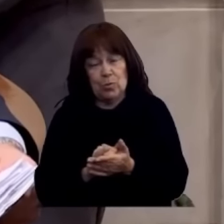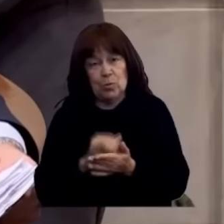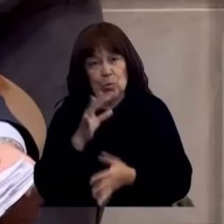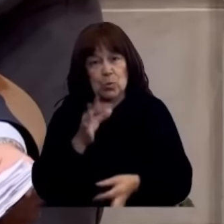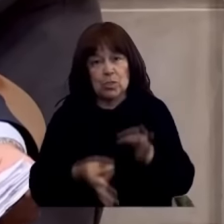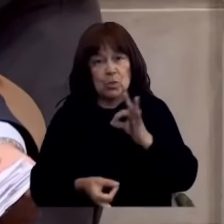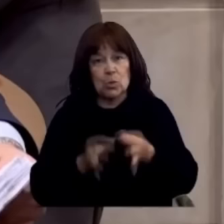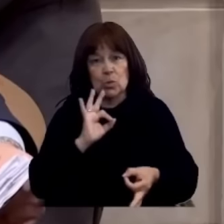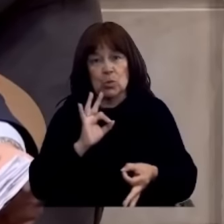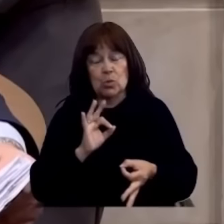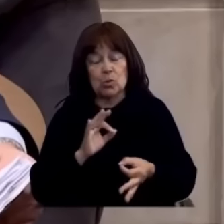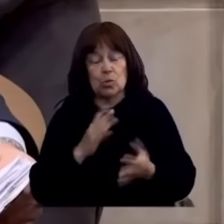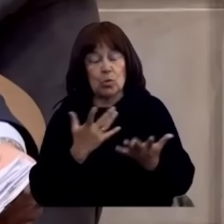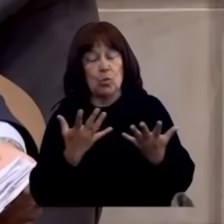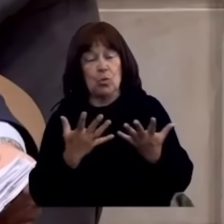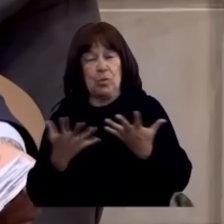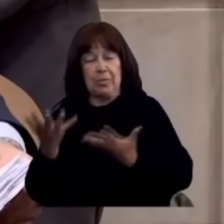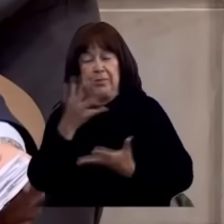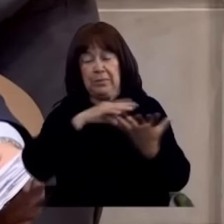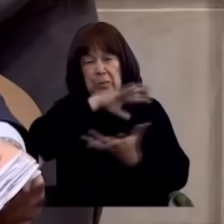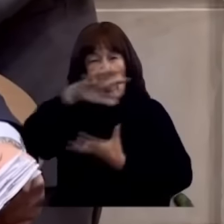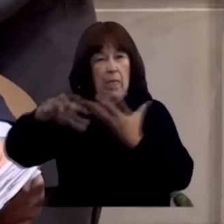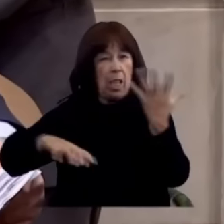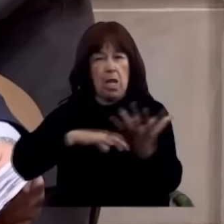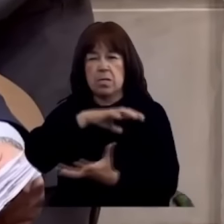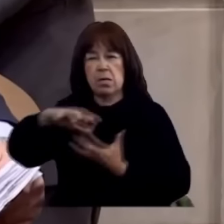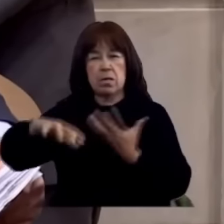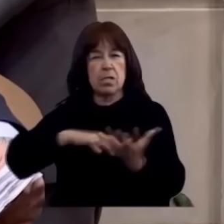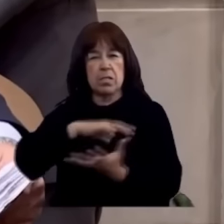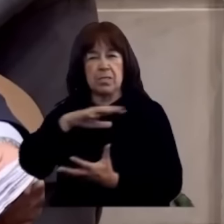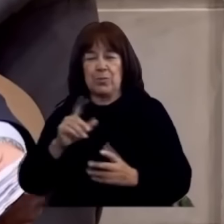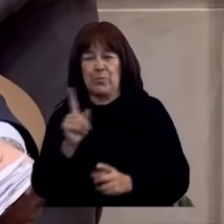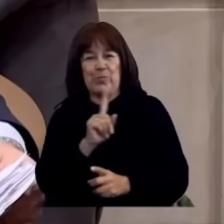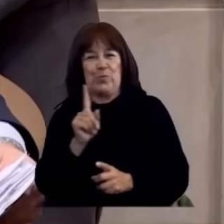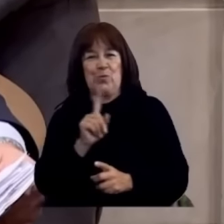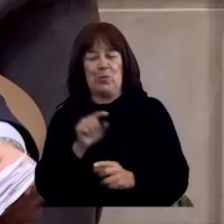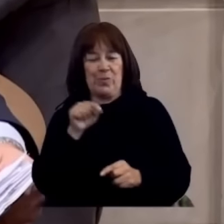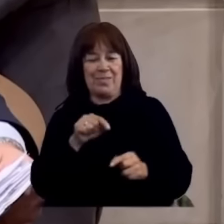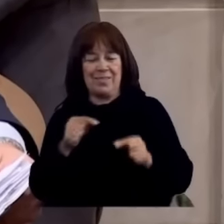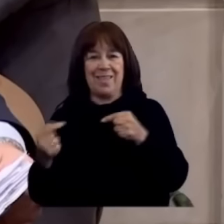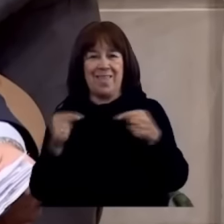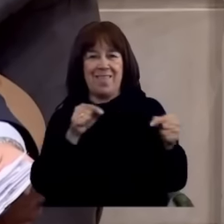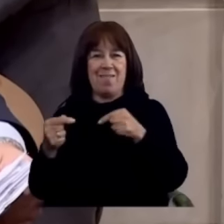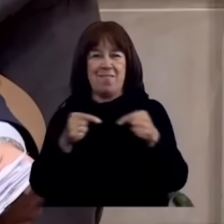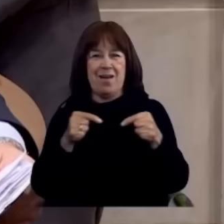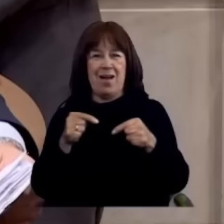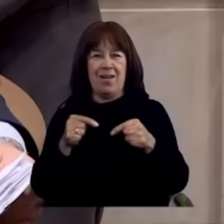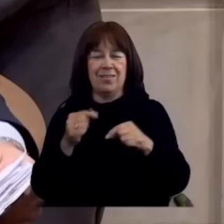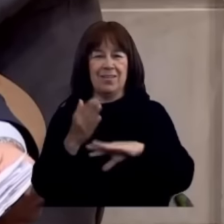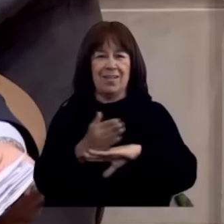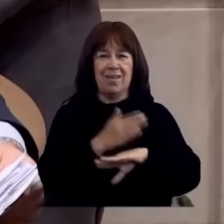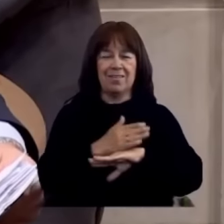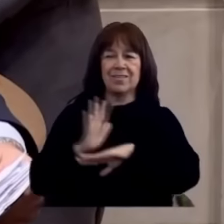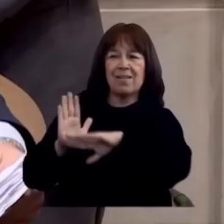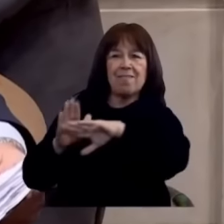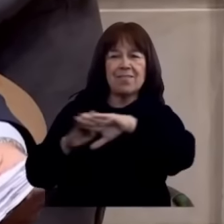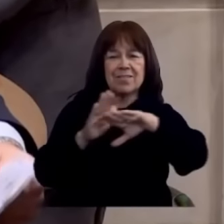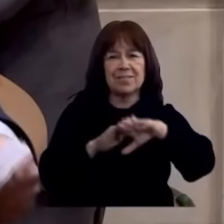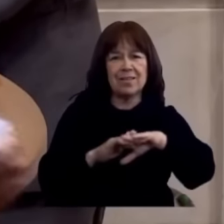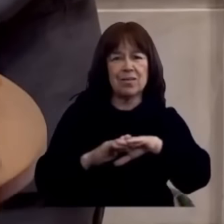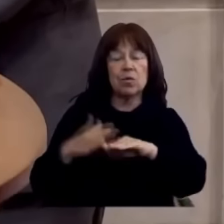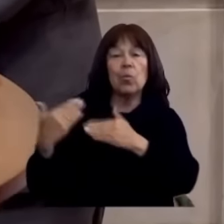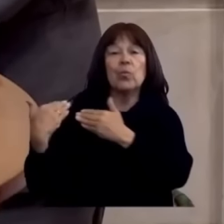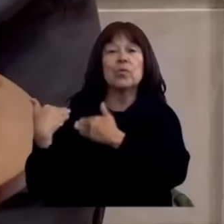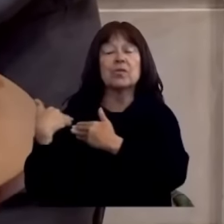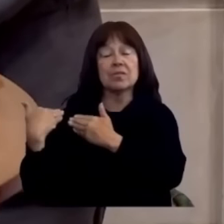en una trifulca o en un desorden. Este debate anunciado con mucha